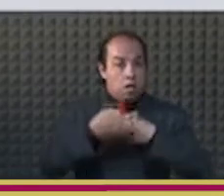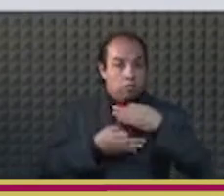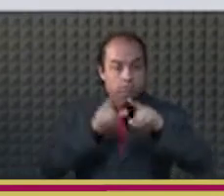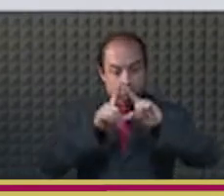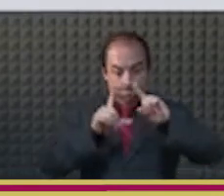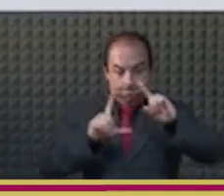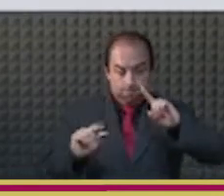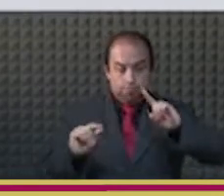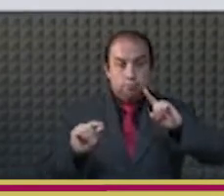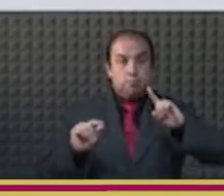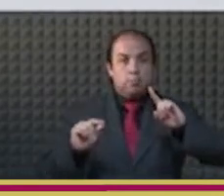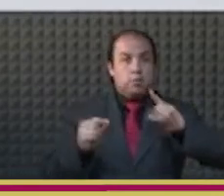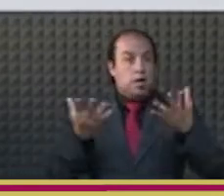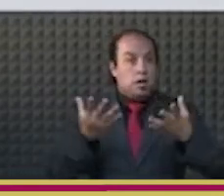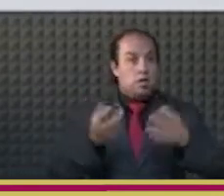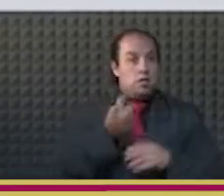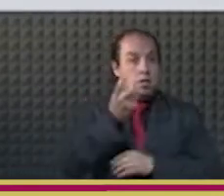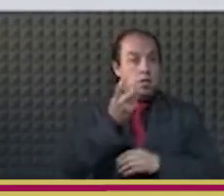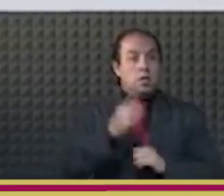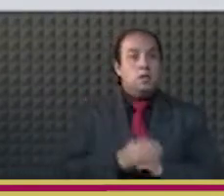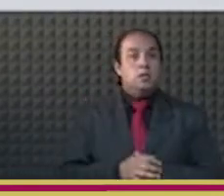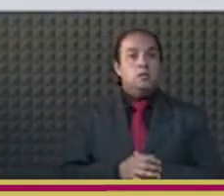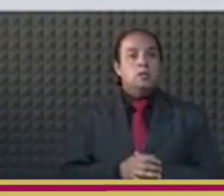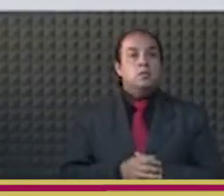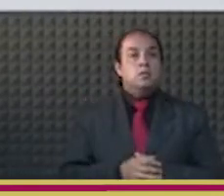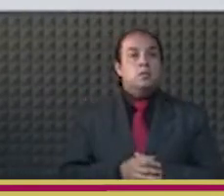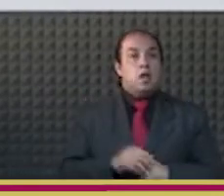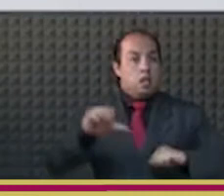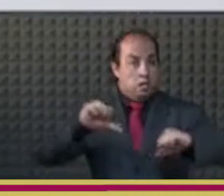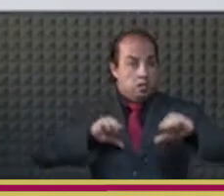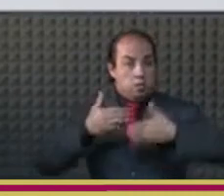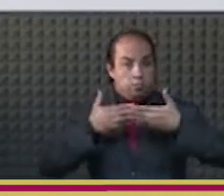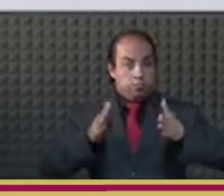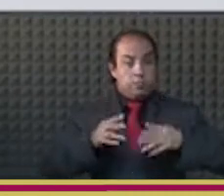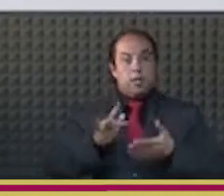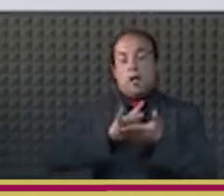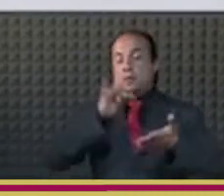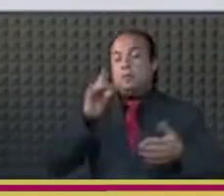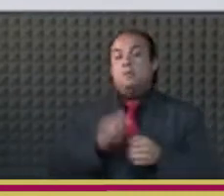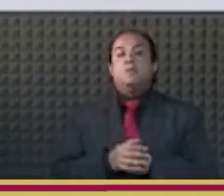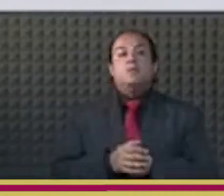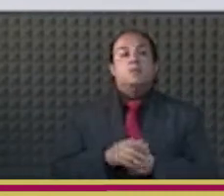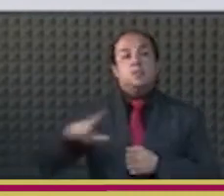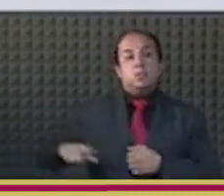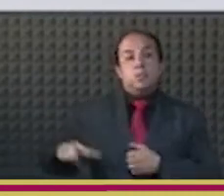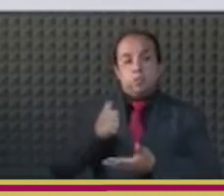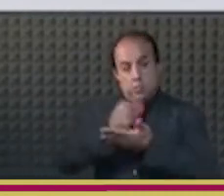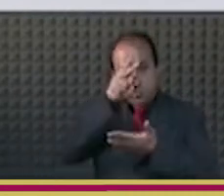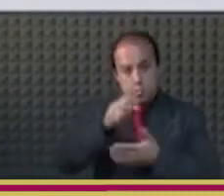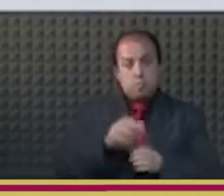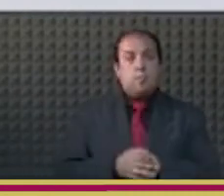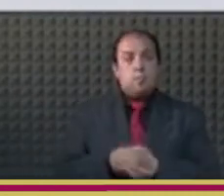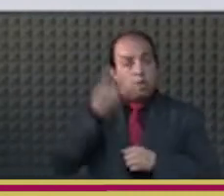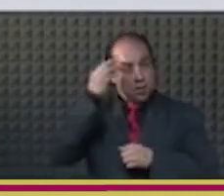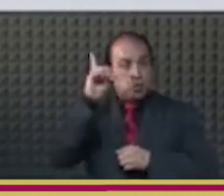país estamos haciendo este ejercicio. Y agradecemos, por supuesto, al gobierno de la Ciudad de México,